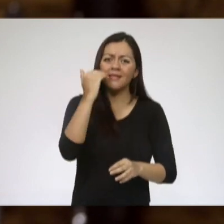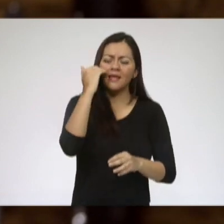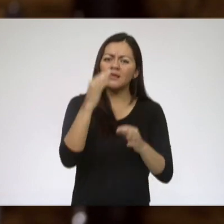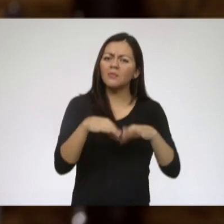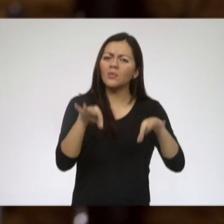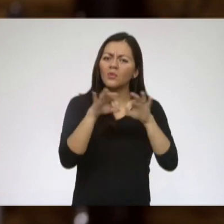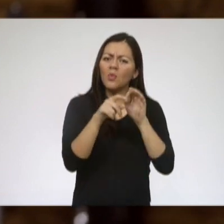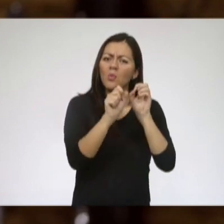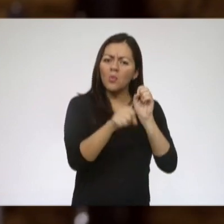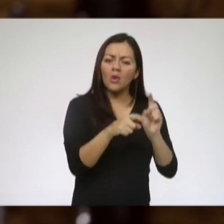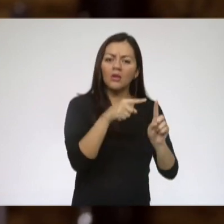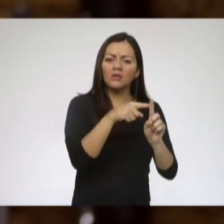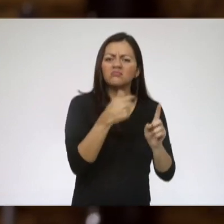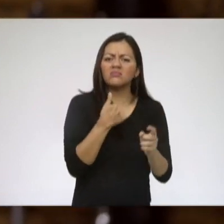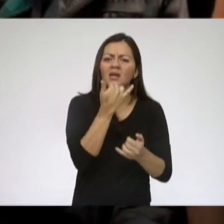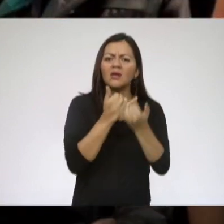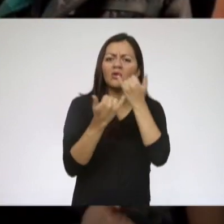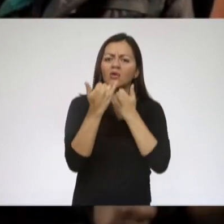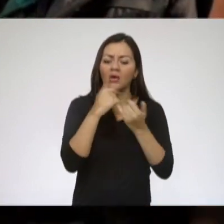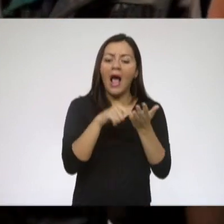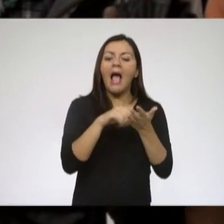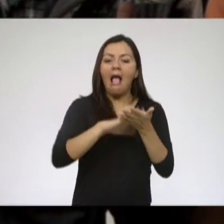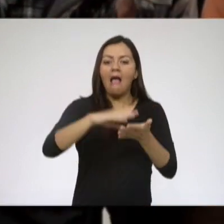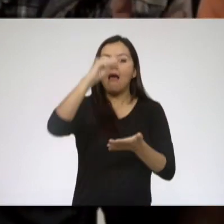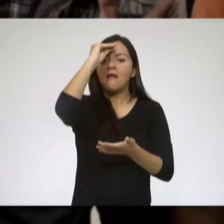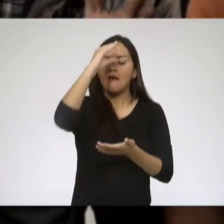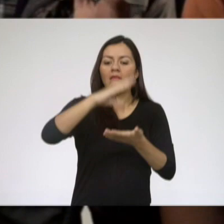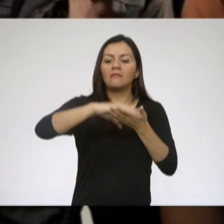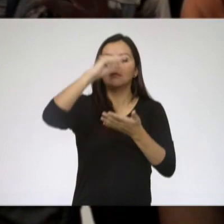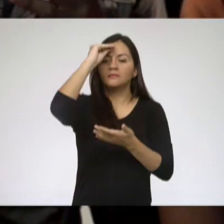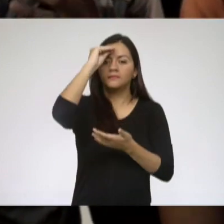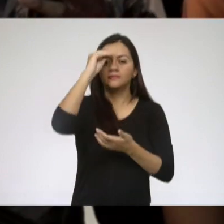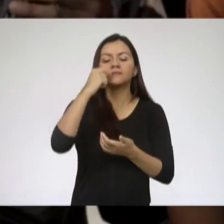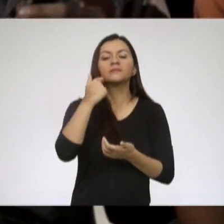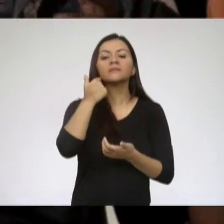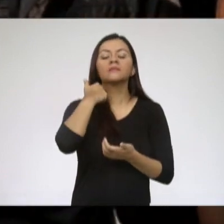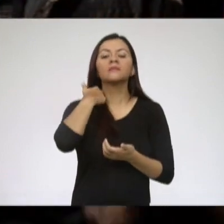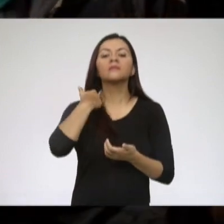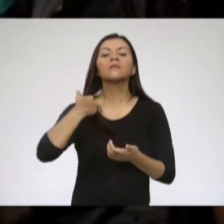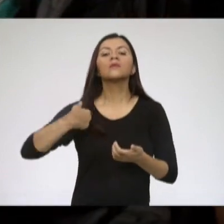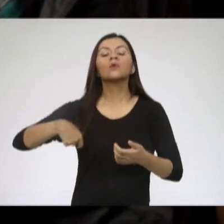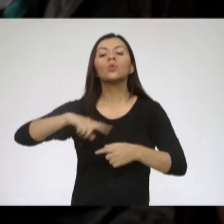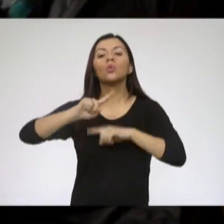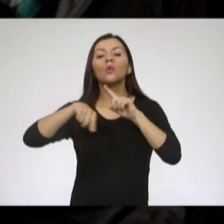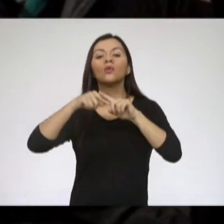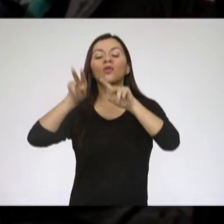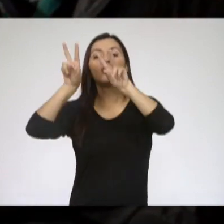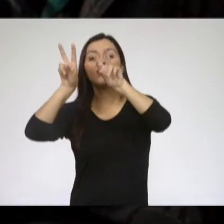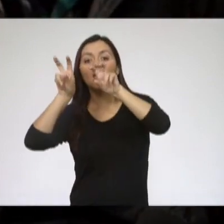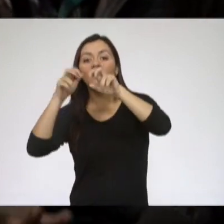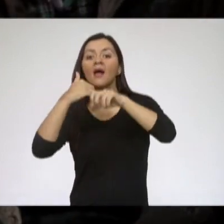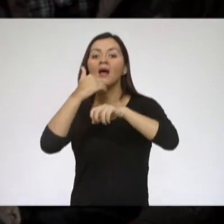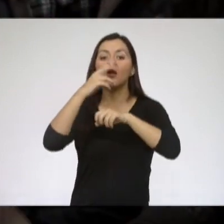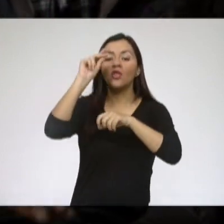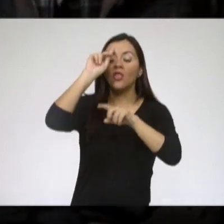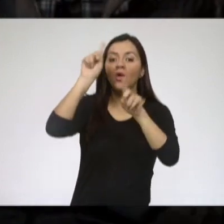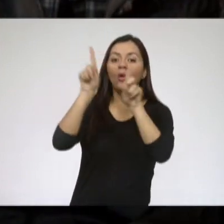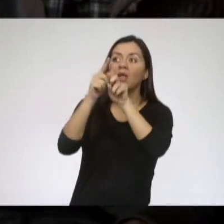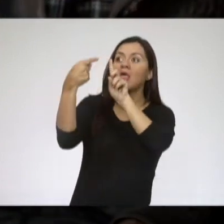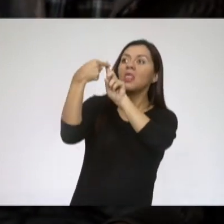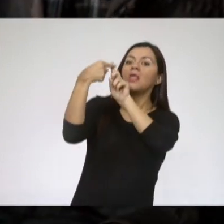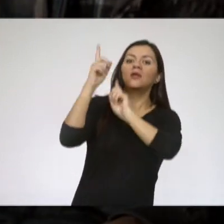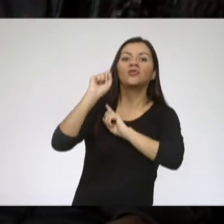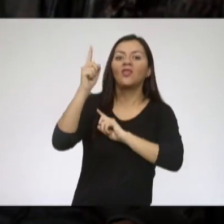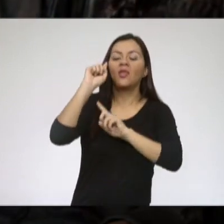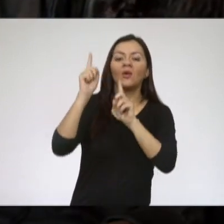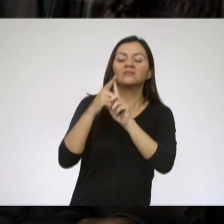manifestarse, porque también de los errores mismos se aprende. Creo que en esa etapa de transición, donde tú ya tienes la capacidad para discernir sobre los temas que te están afectando directamente a ti, qué